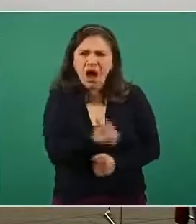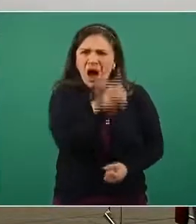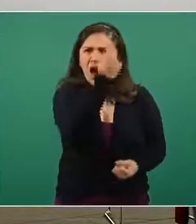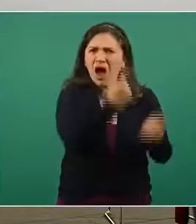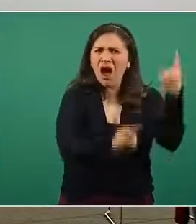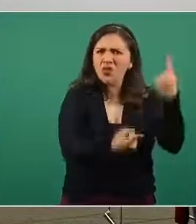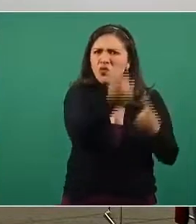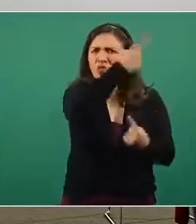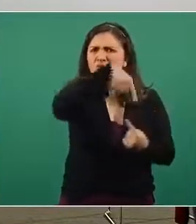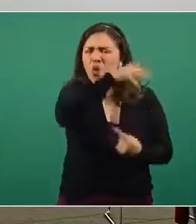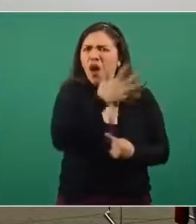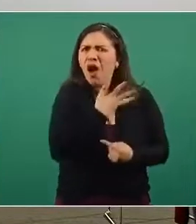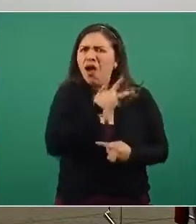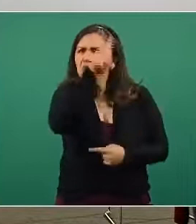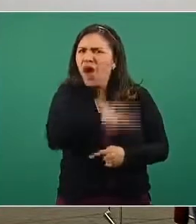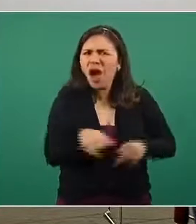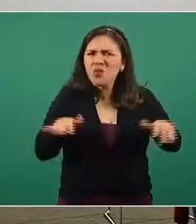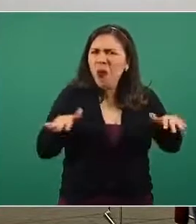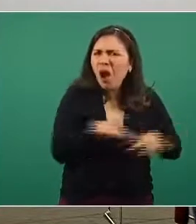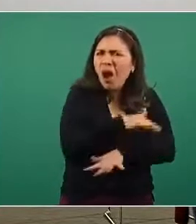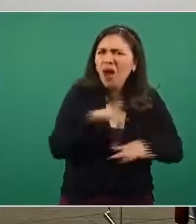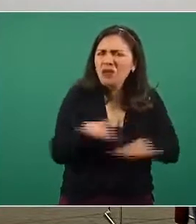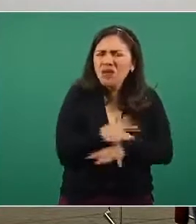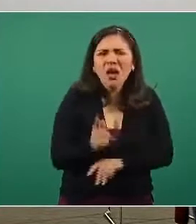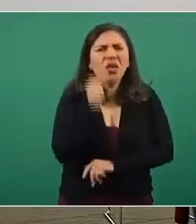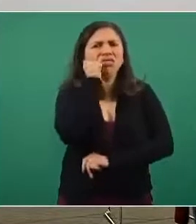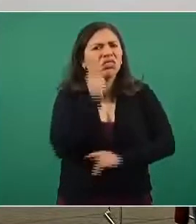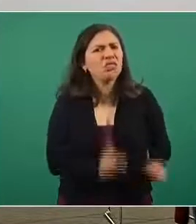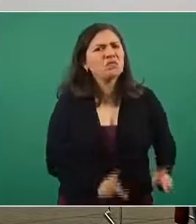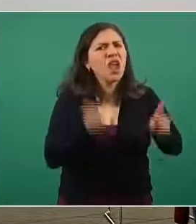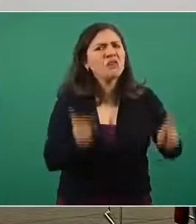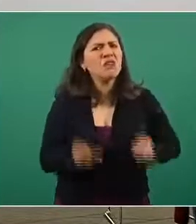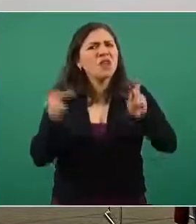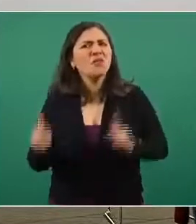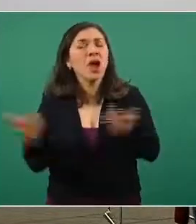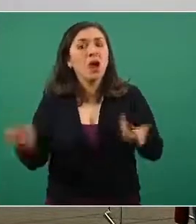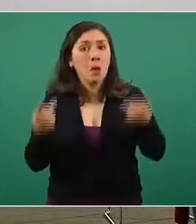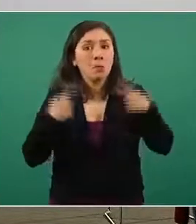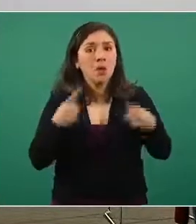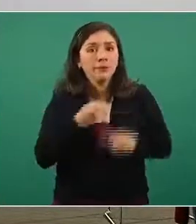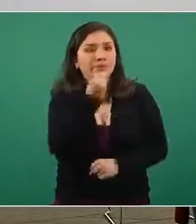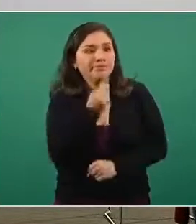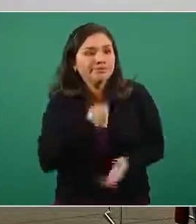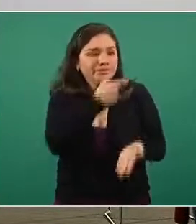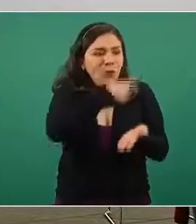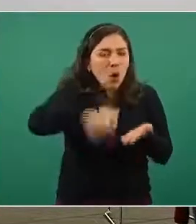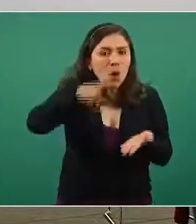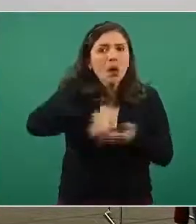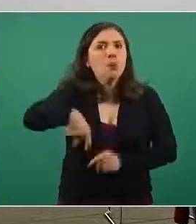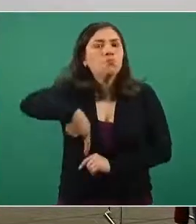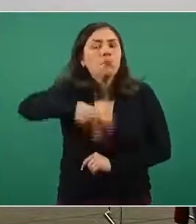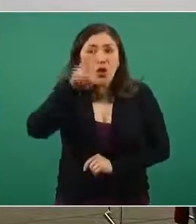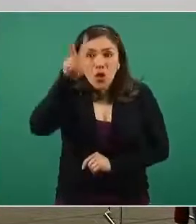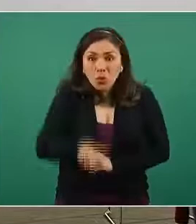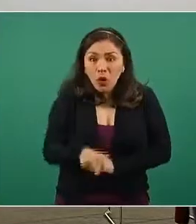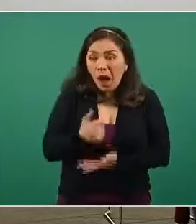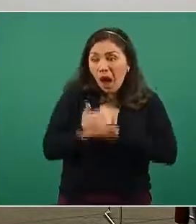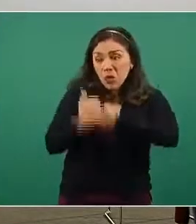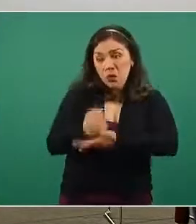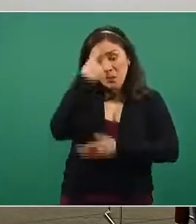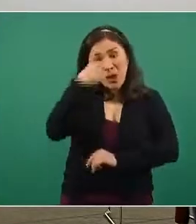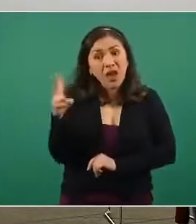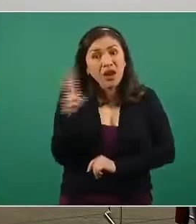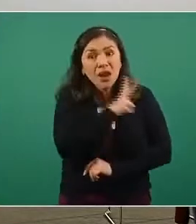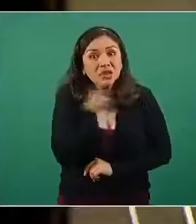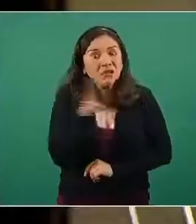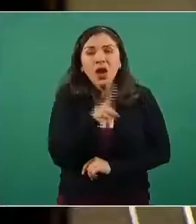que son de muy mala calidad y que se están vendiendo, ¿no? Y que la gente compra pero no satisfacen las necesidades de oxigenación